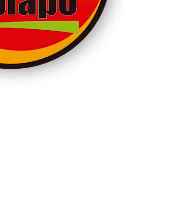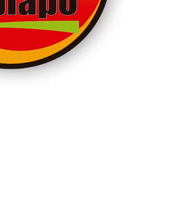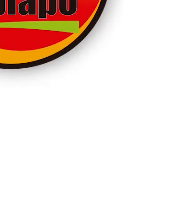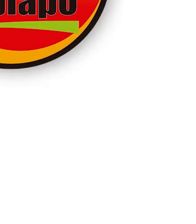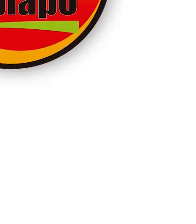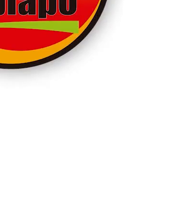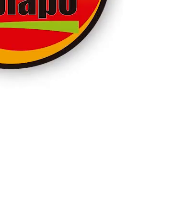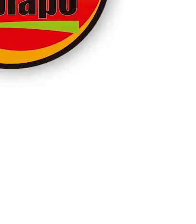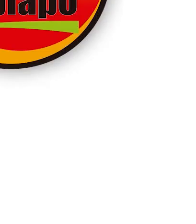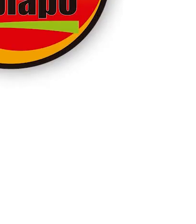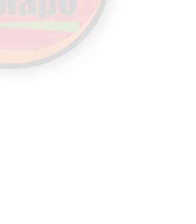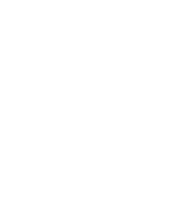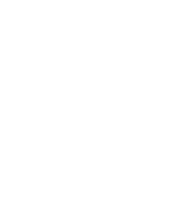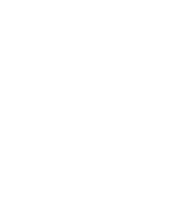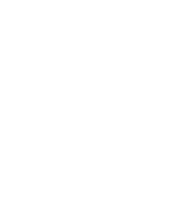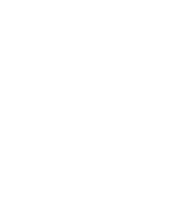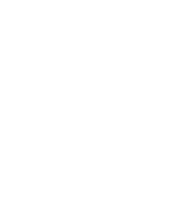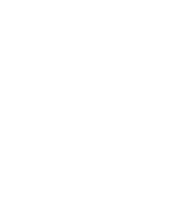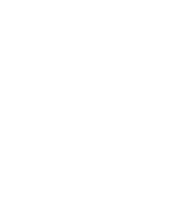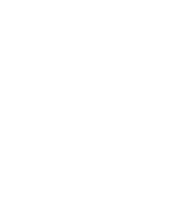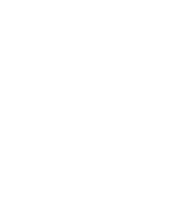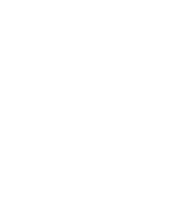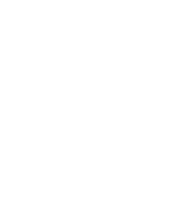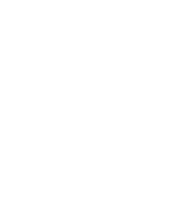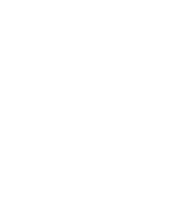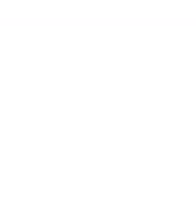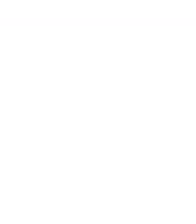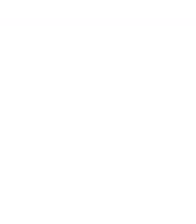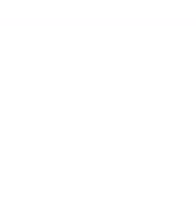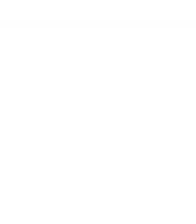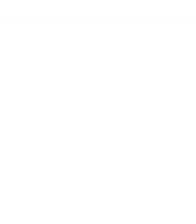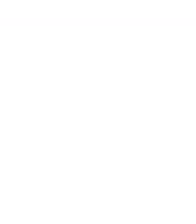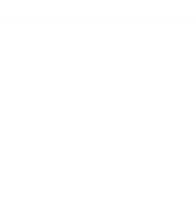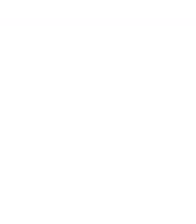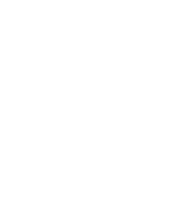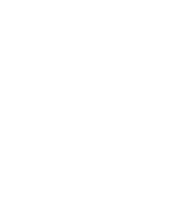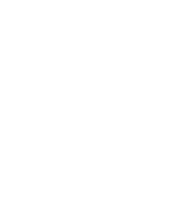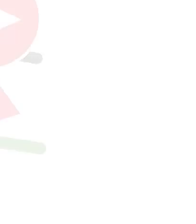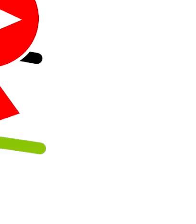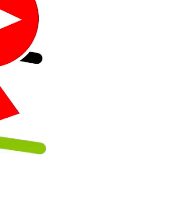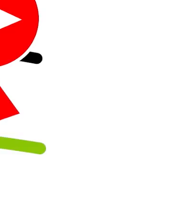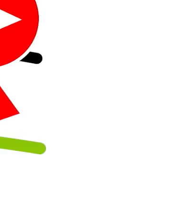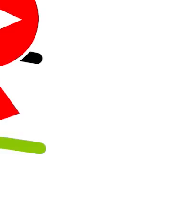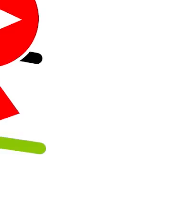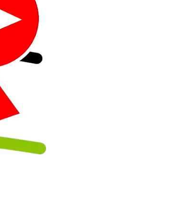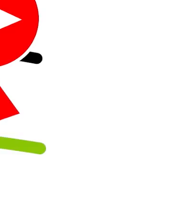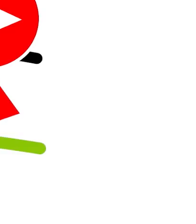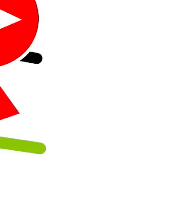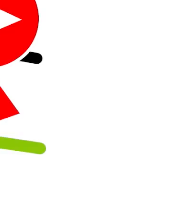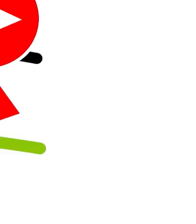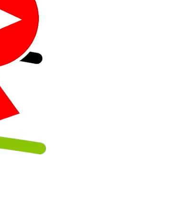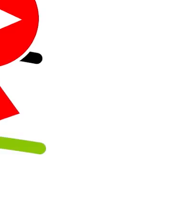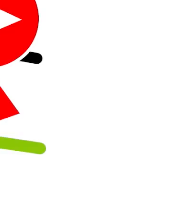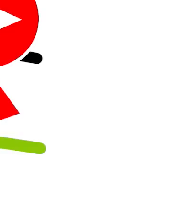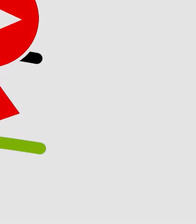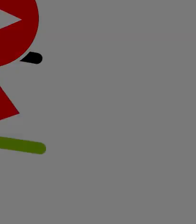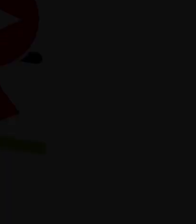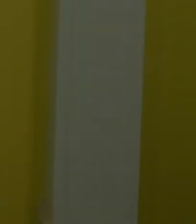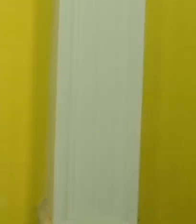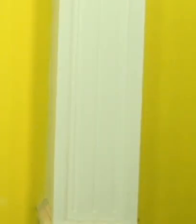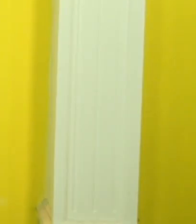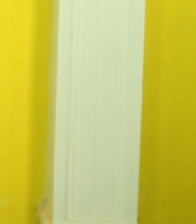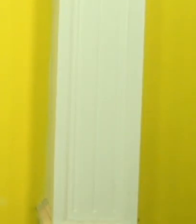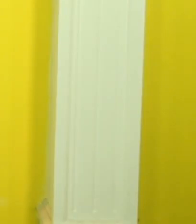La ilustre Municipalidad de Copiapó y Holbe Televisión presentan Copiapó TV Educa.